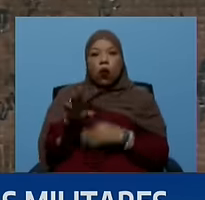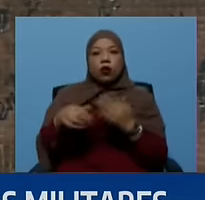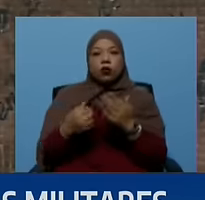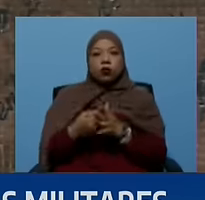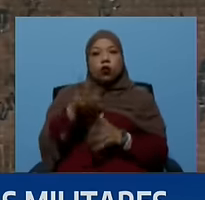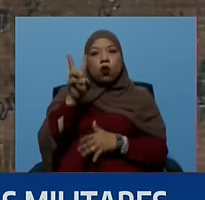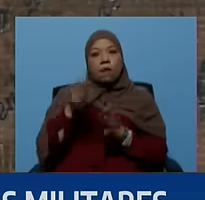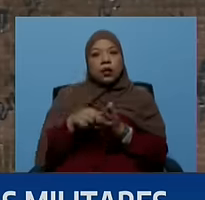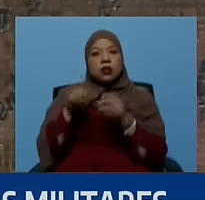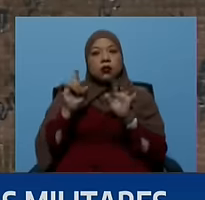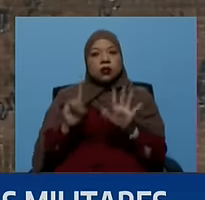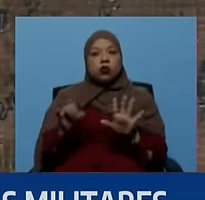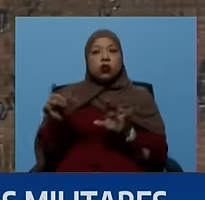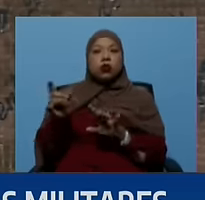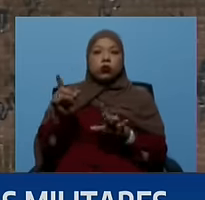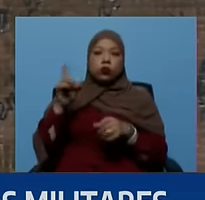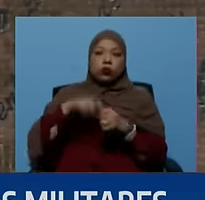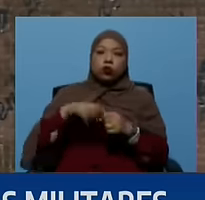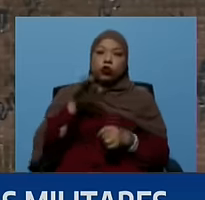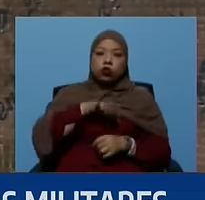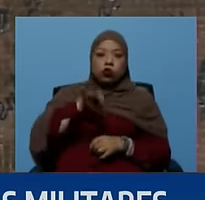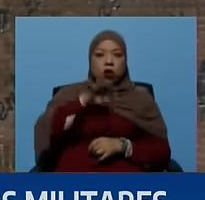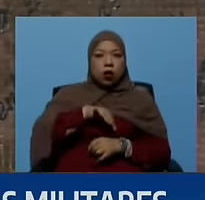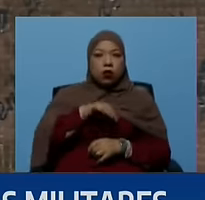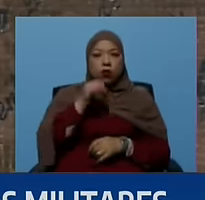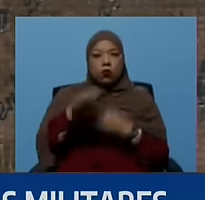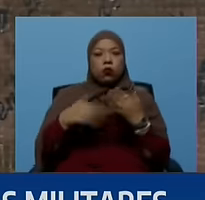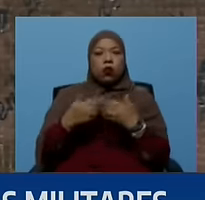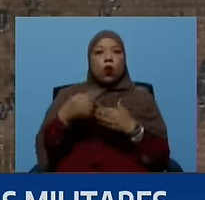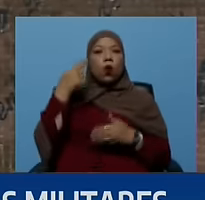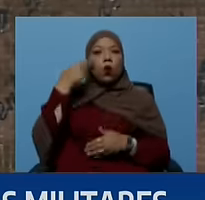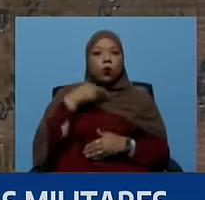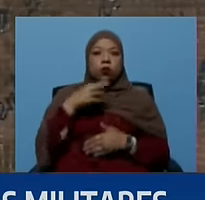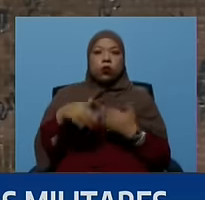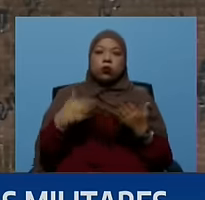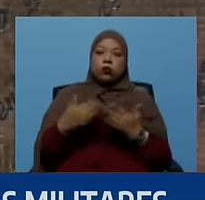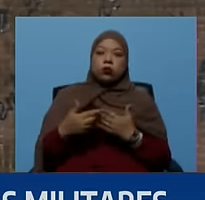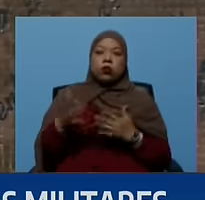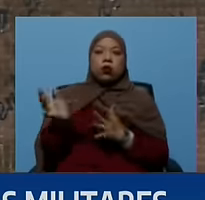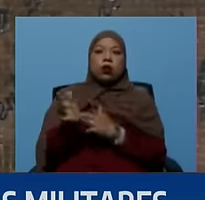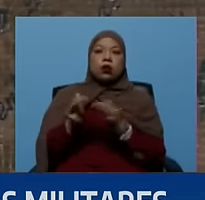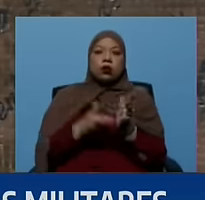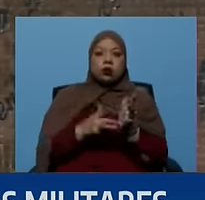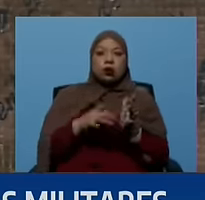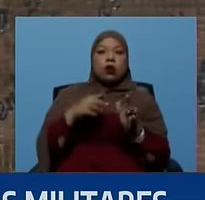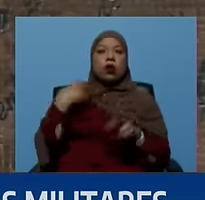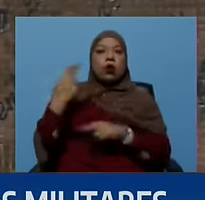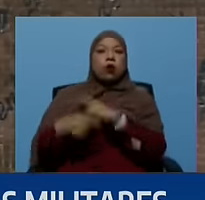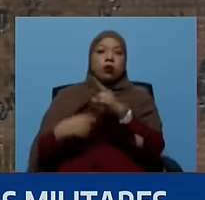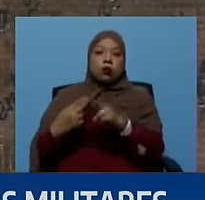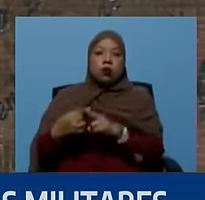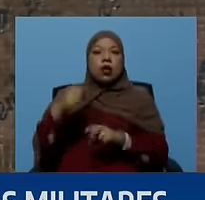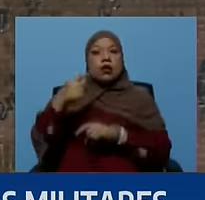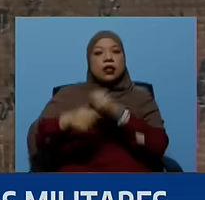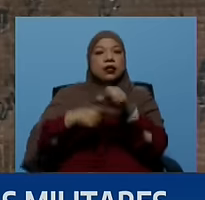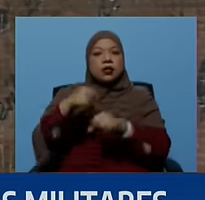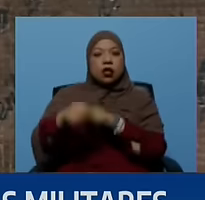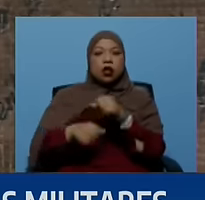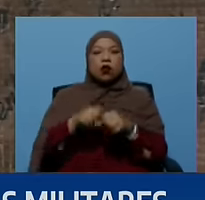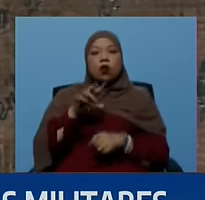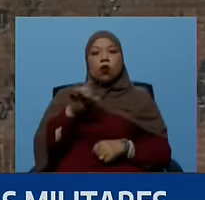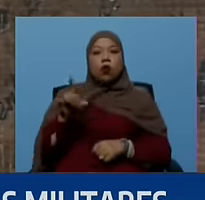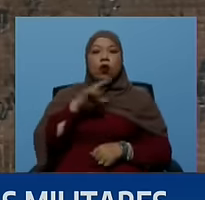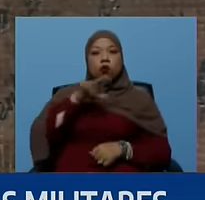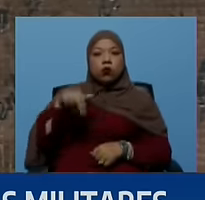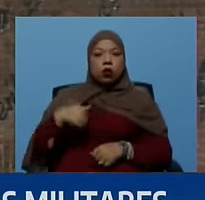6 como el modelo del socialismo bolivariano cristiano humanista del siglo XXI nuestro